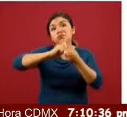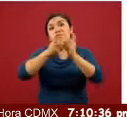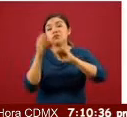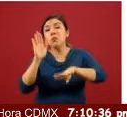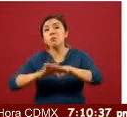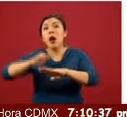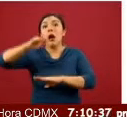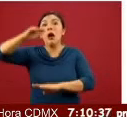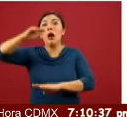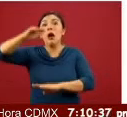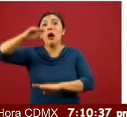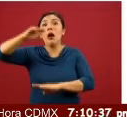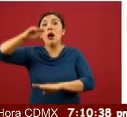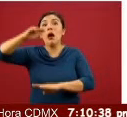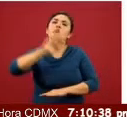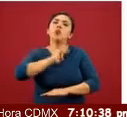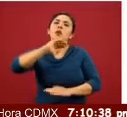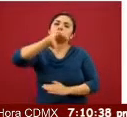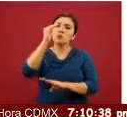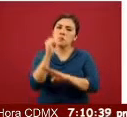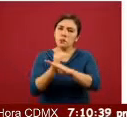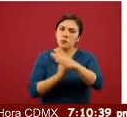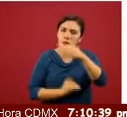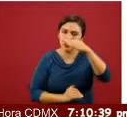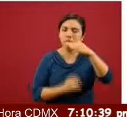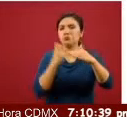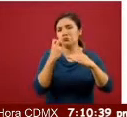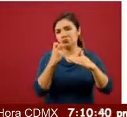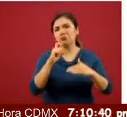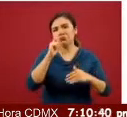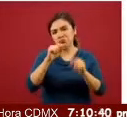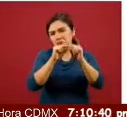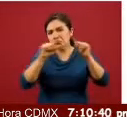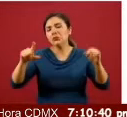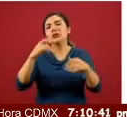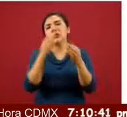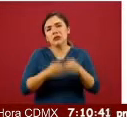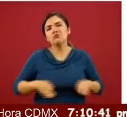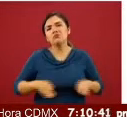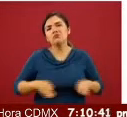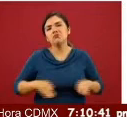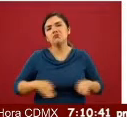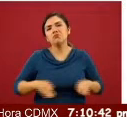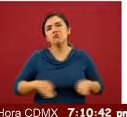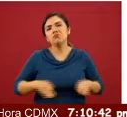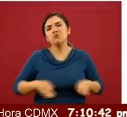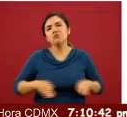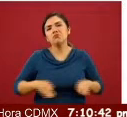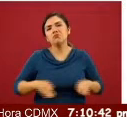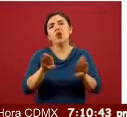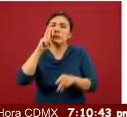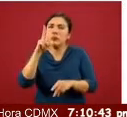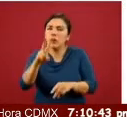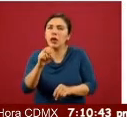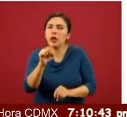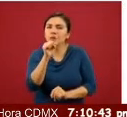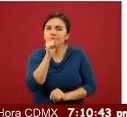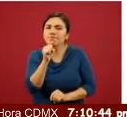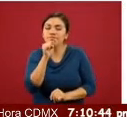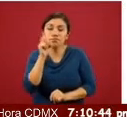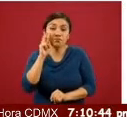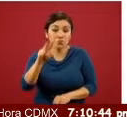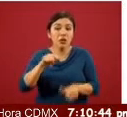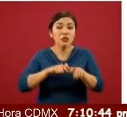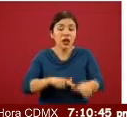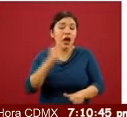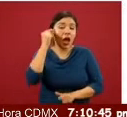incremento o también pudiera progresar hacia un descenso. Entonces es importante estar dando un seguimiento. Vemos sí que Guerrero y